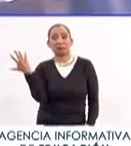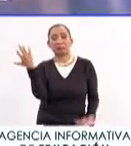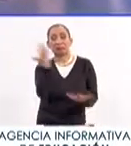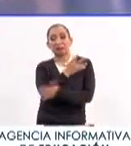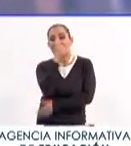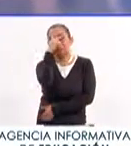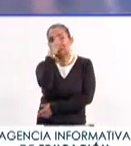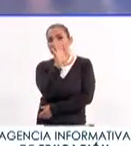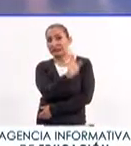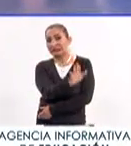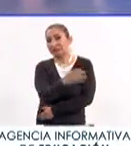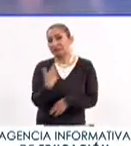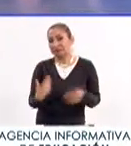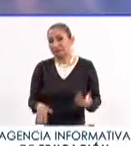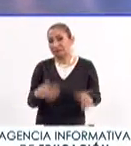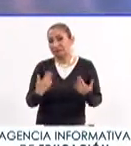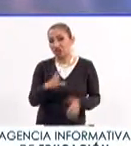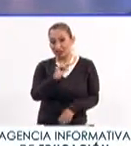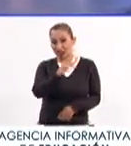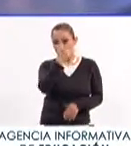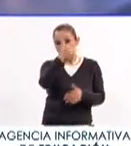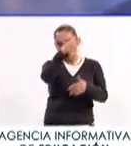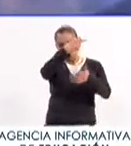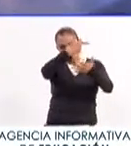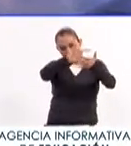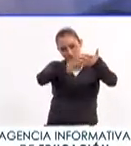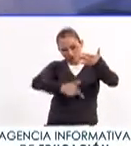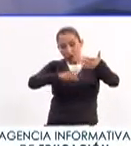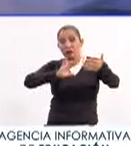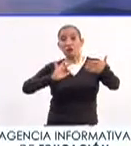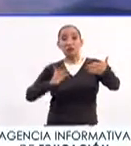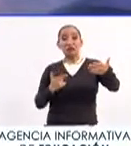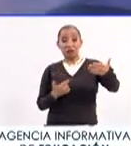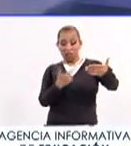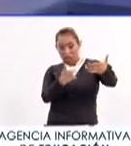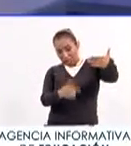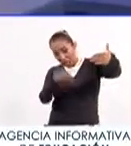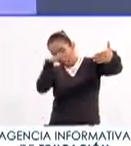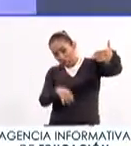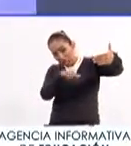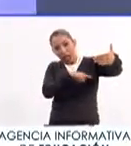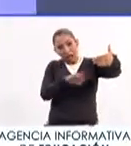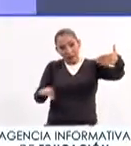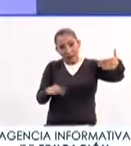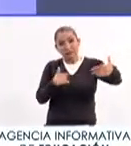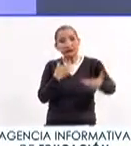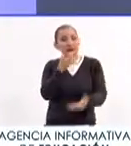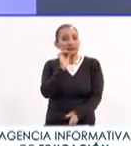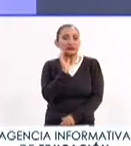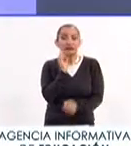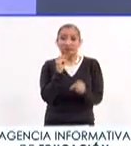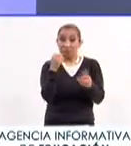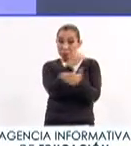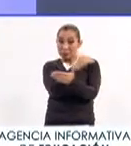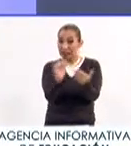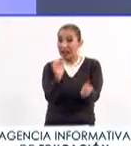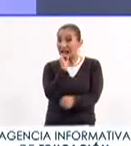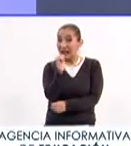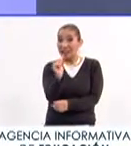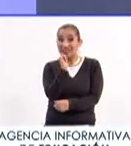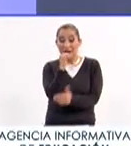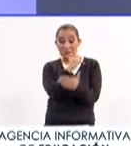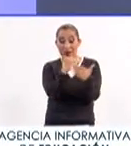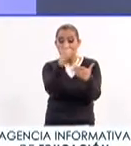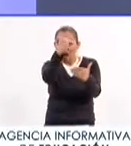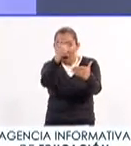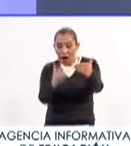respecto a México. Con respecto a México, exacto. Entonces, sí es preocupante, porque no hemos alcanzado la media, estamos en la media